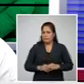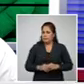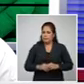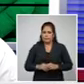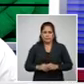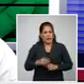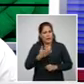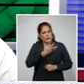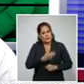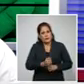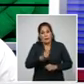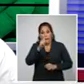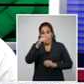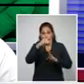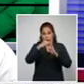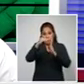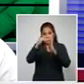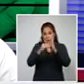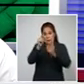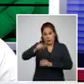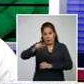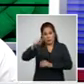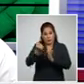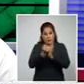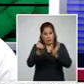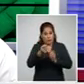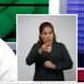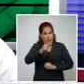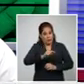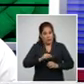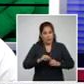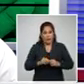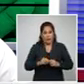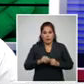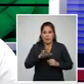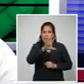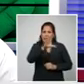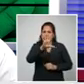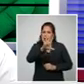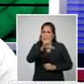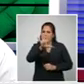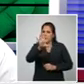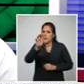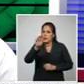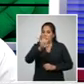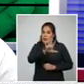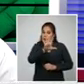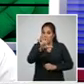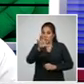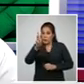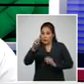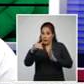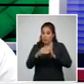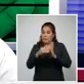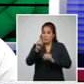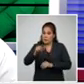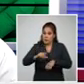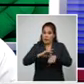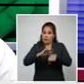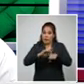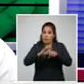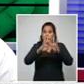Más de 500.000 de personas confirmadas ayer, más de 553.000. Un total